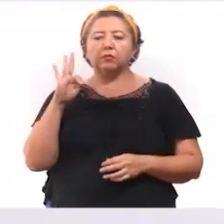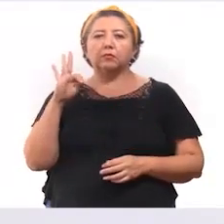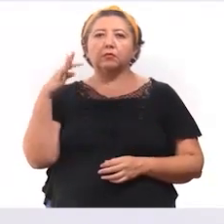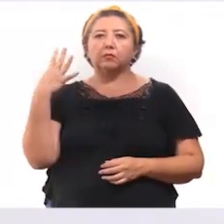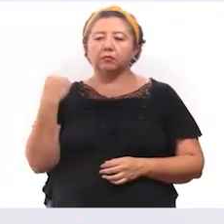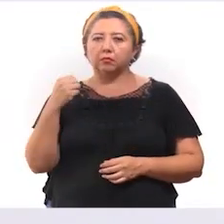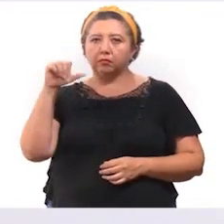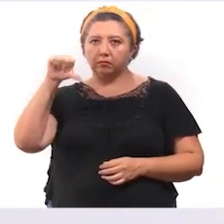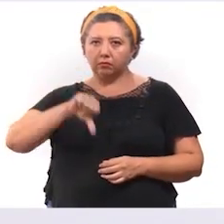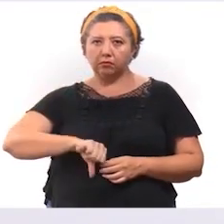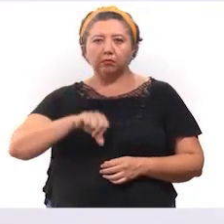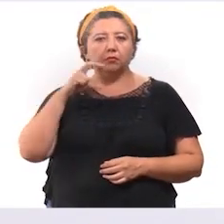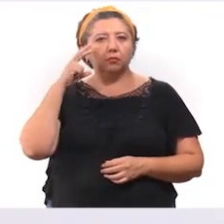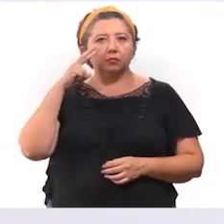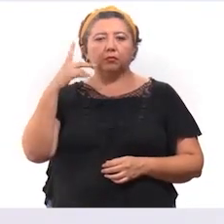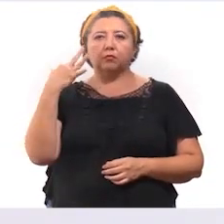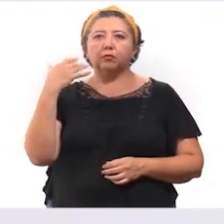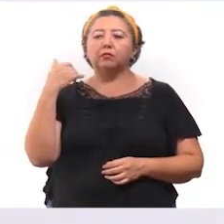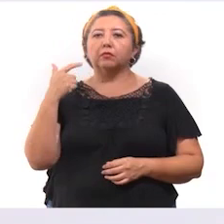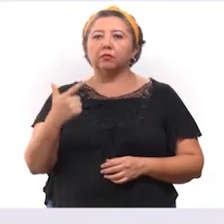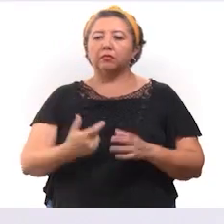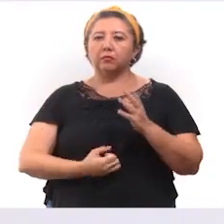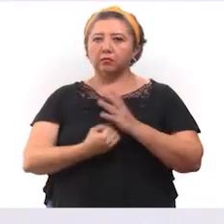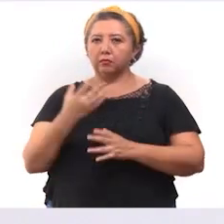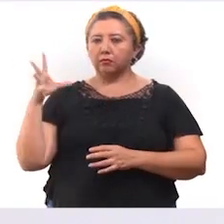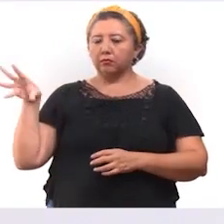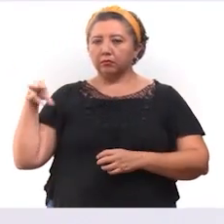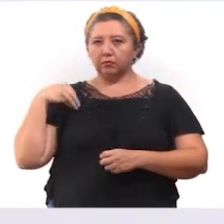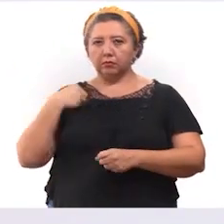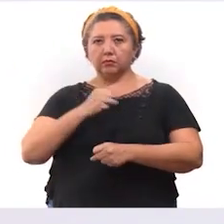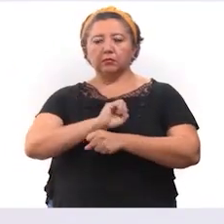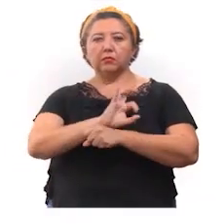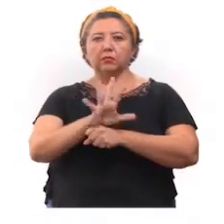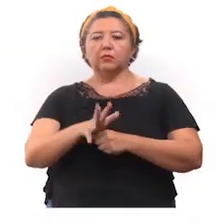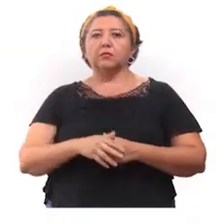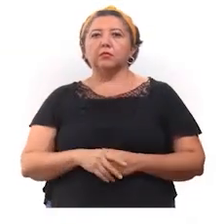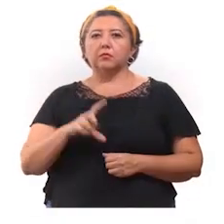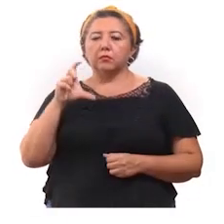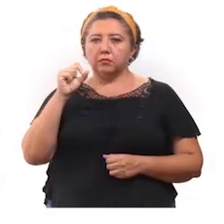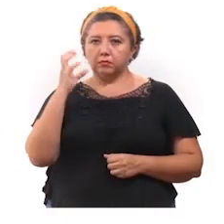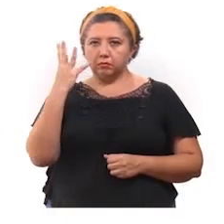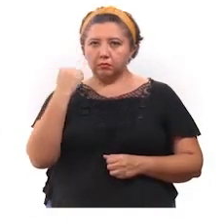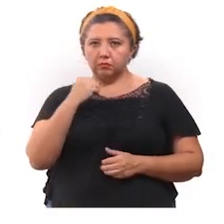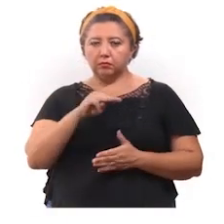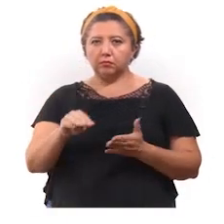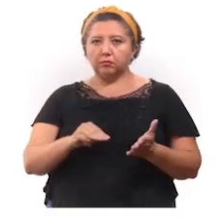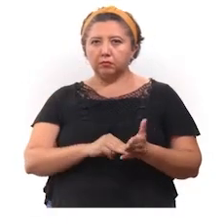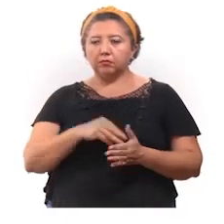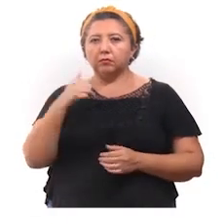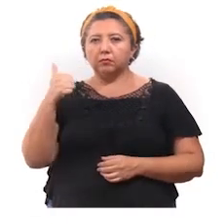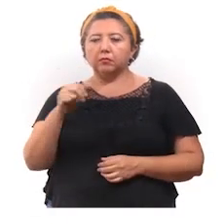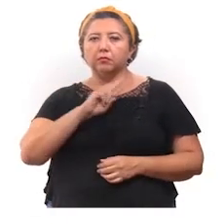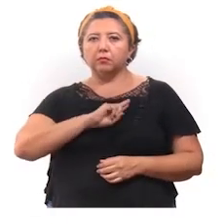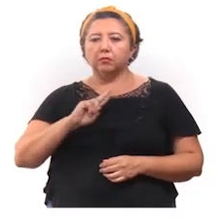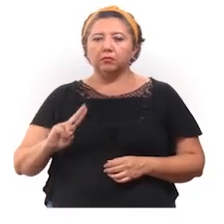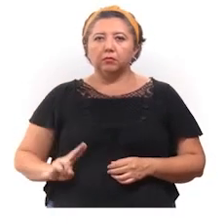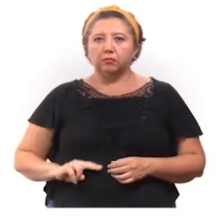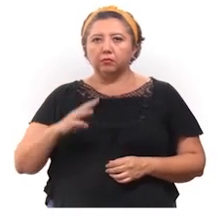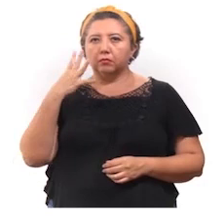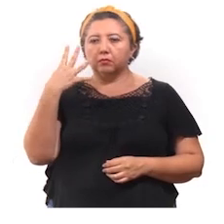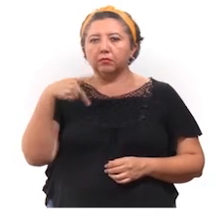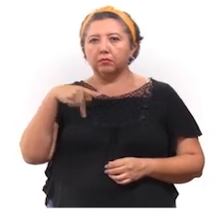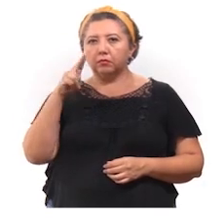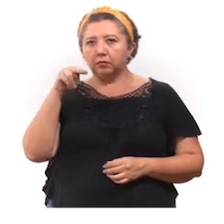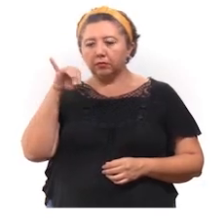76.049. Hoy se detectaron 57 nuevos contagios de coronavirus, 29 en Mérida, 6 en Umán, 4